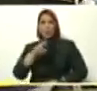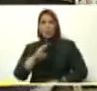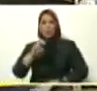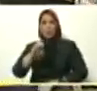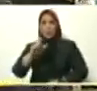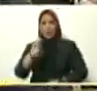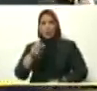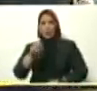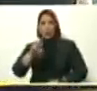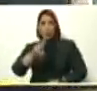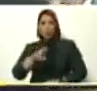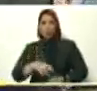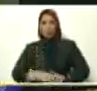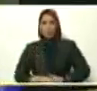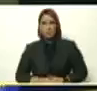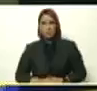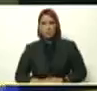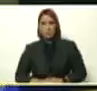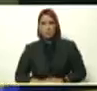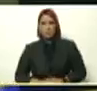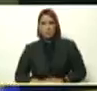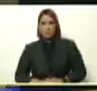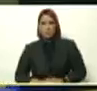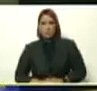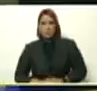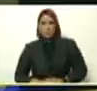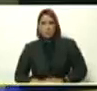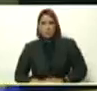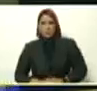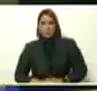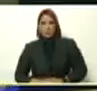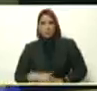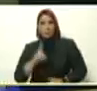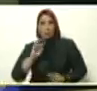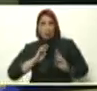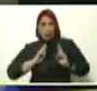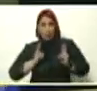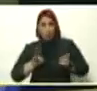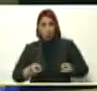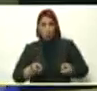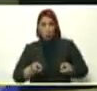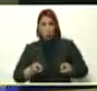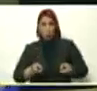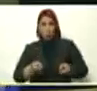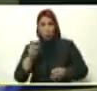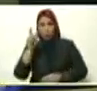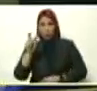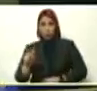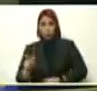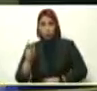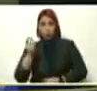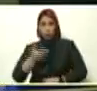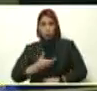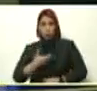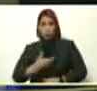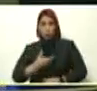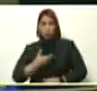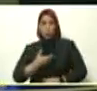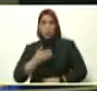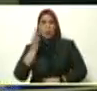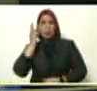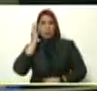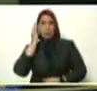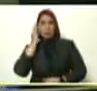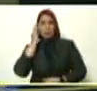Lisandrito. Está por reposo Dalinda Materán, alcaldesa del